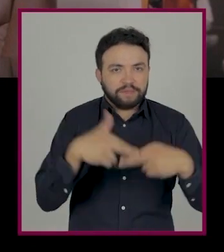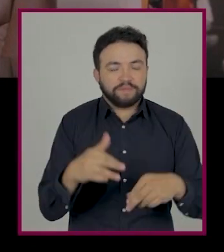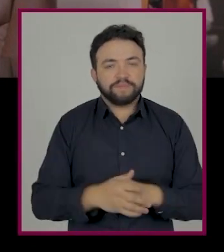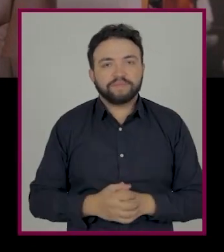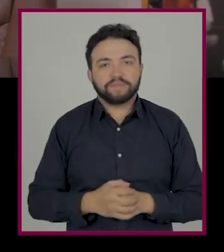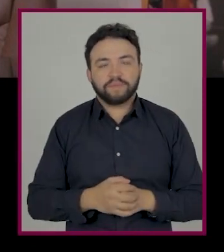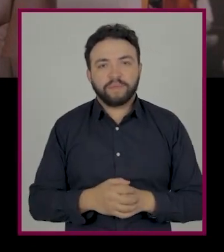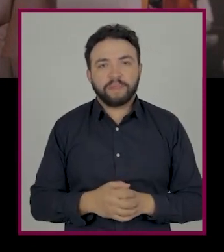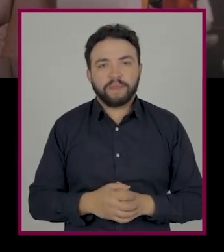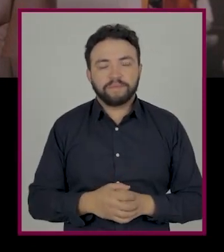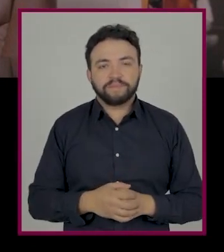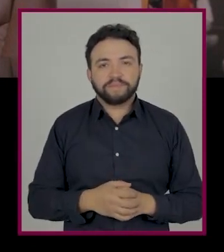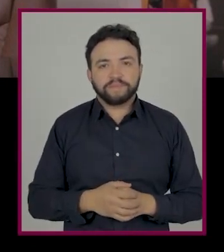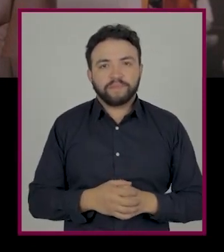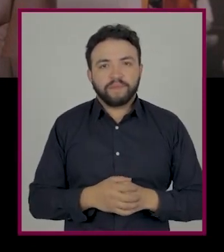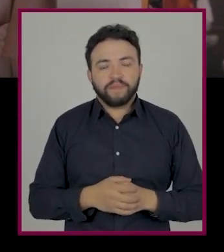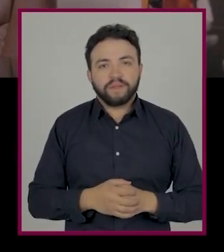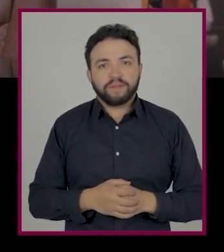Juanma.